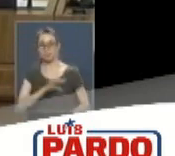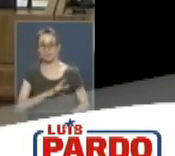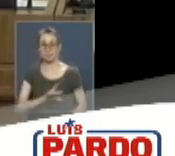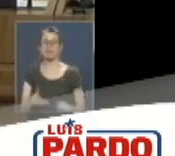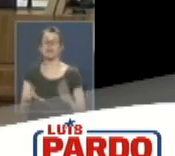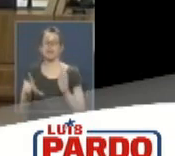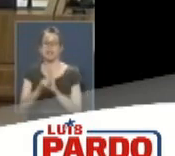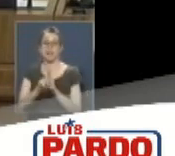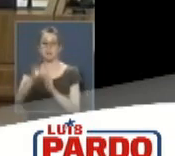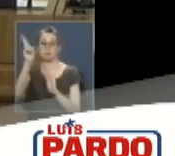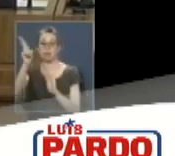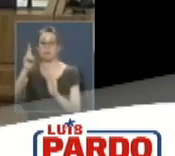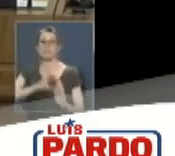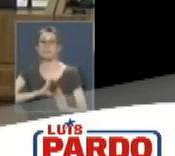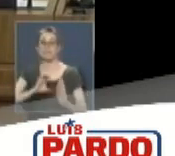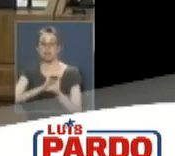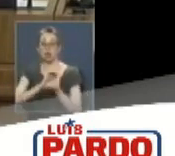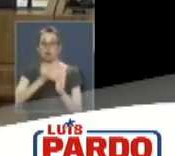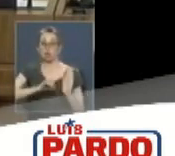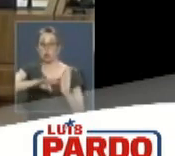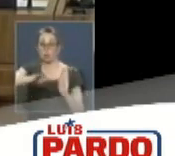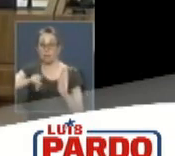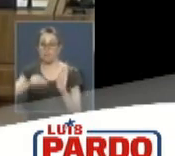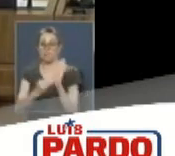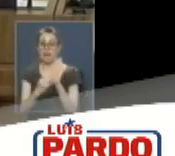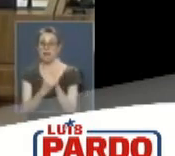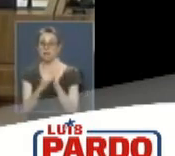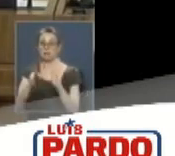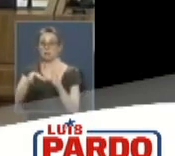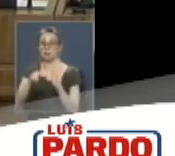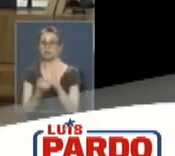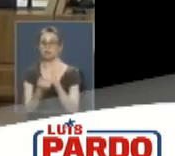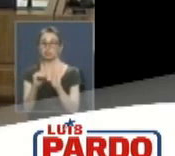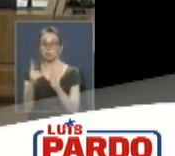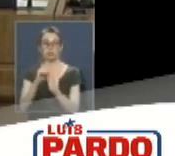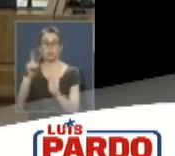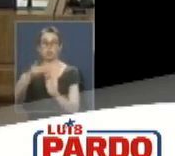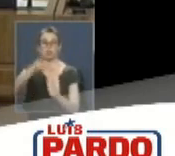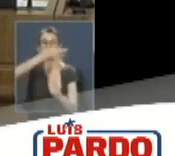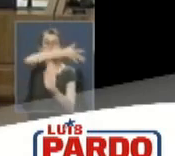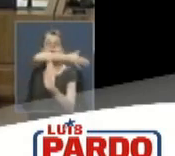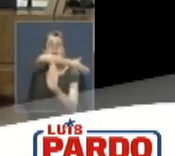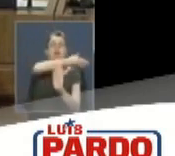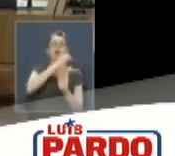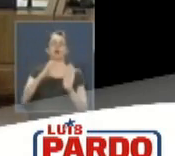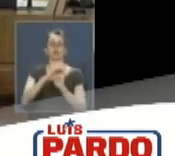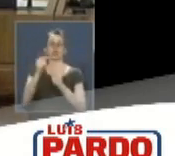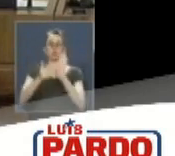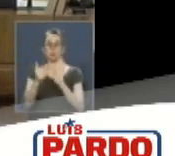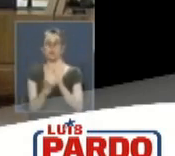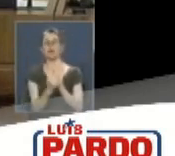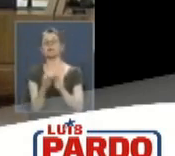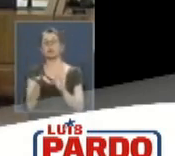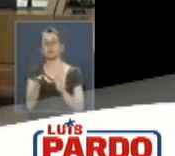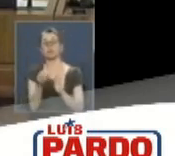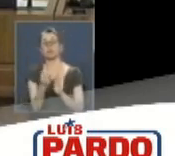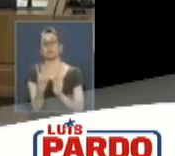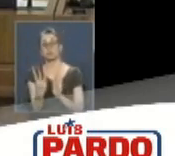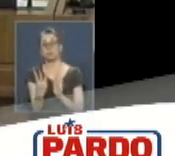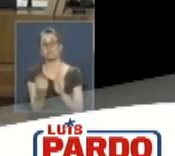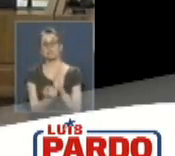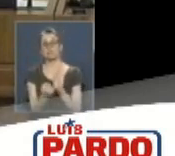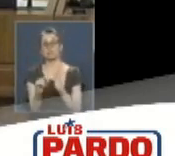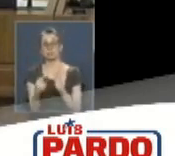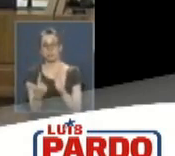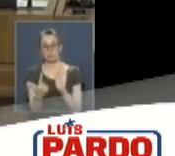aplicación retroactiva de la ley penal se encuentra establecida en el Código Penal, artículo 18, inciso primero, en la Constitución Política, artículo 19, número 3,